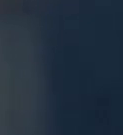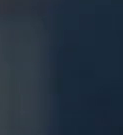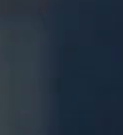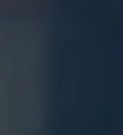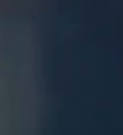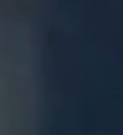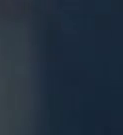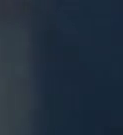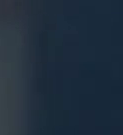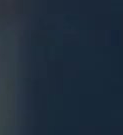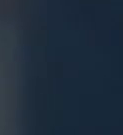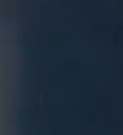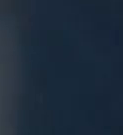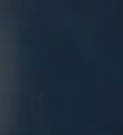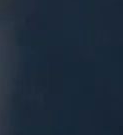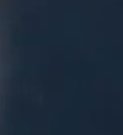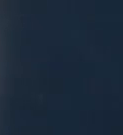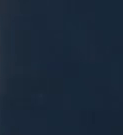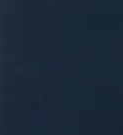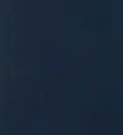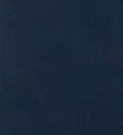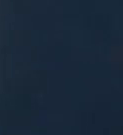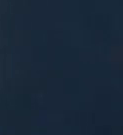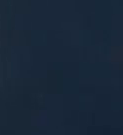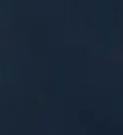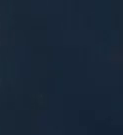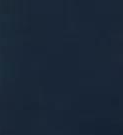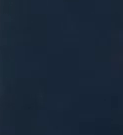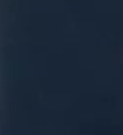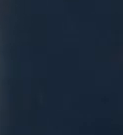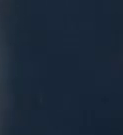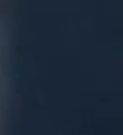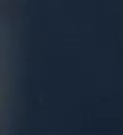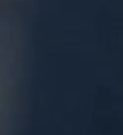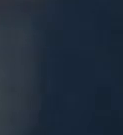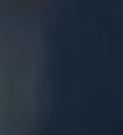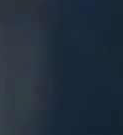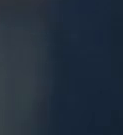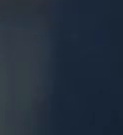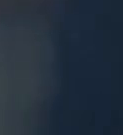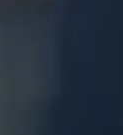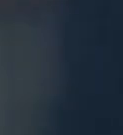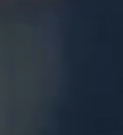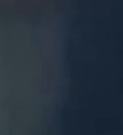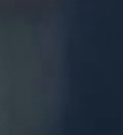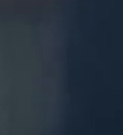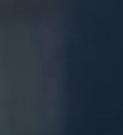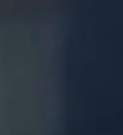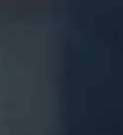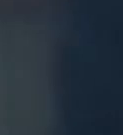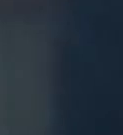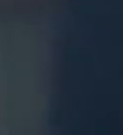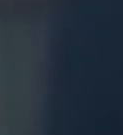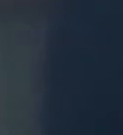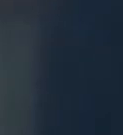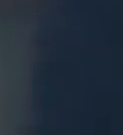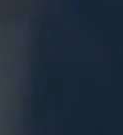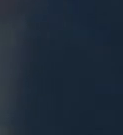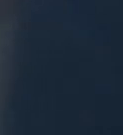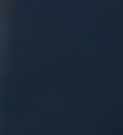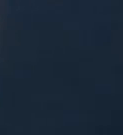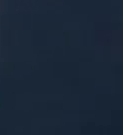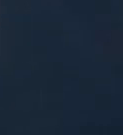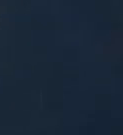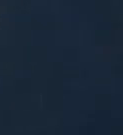analizada por un panel muy interesante y partimos tarde me echo la culpa yo llegué tarde esta vez así que me sepan sepan